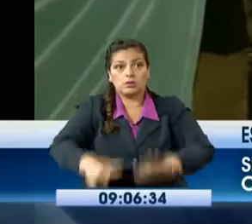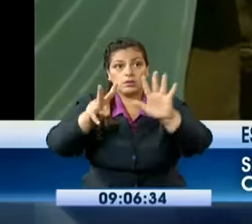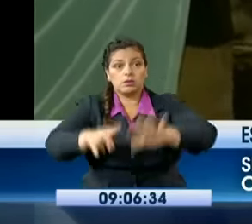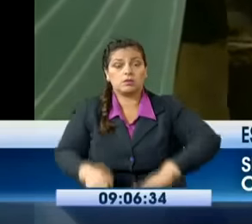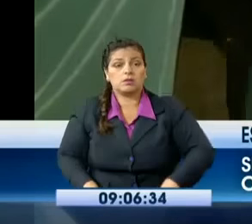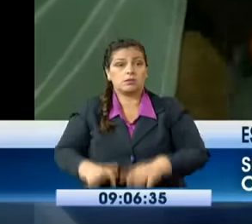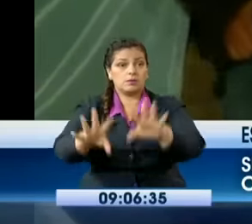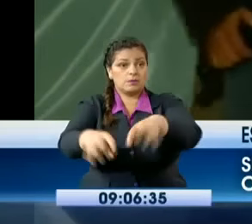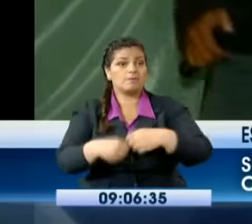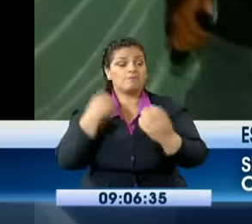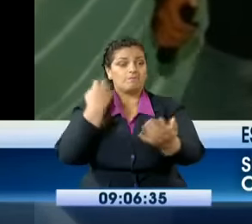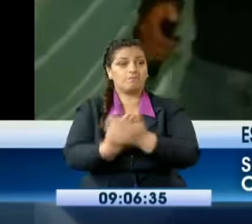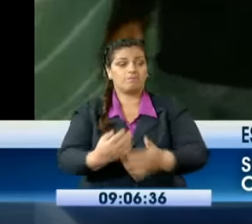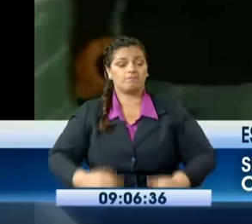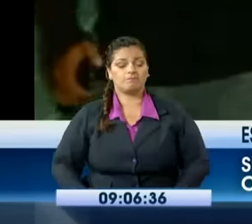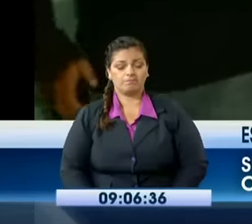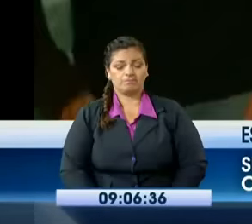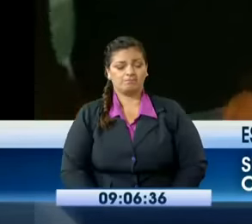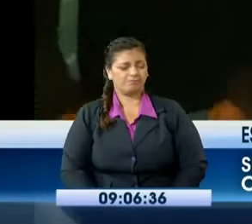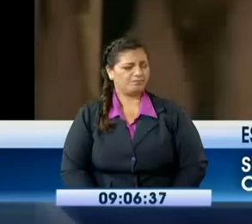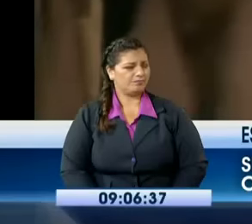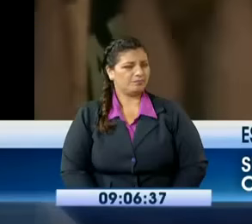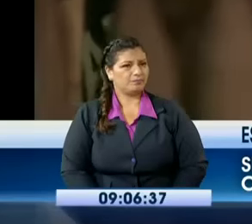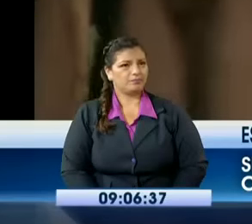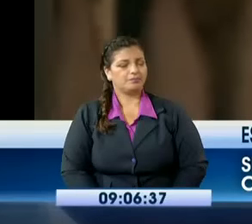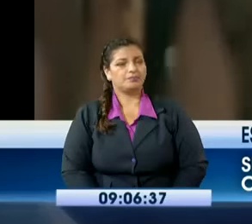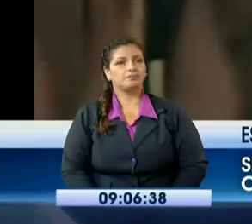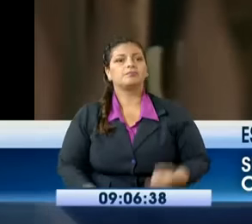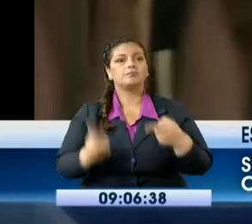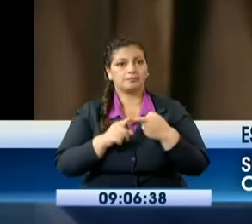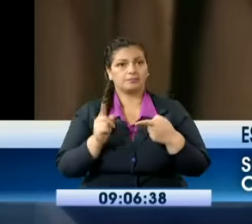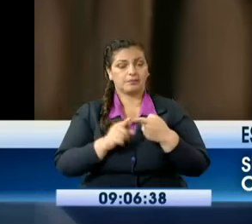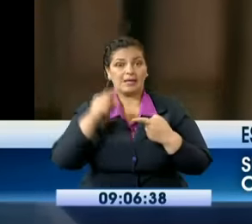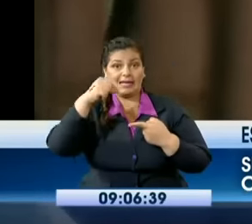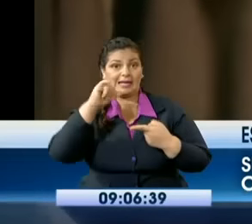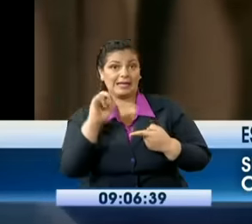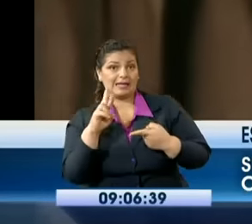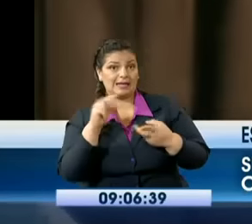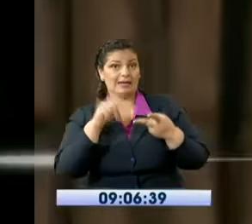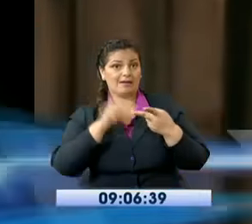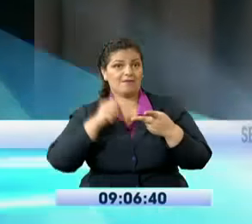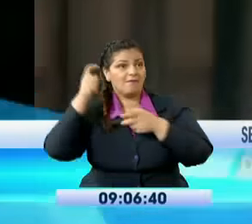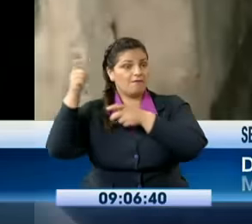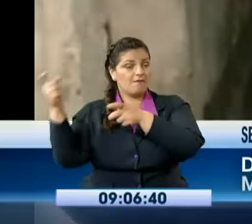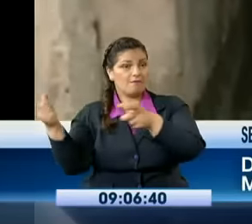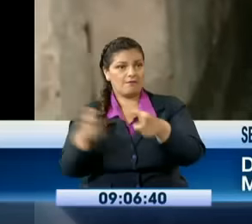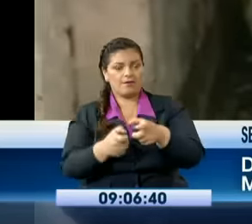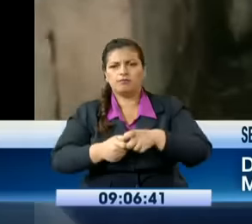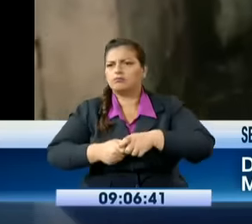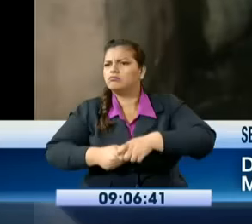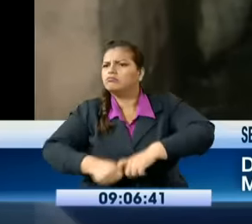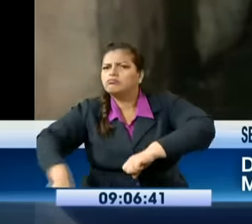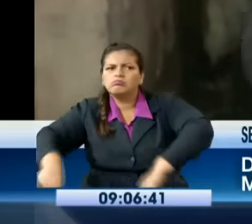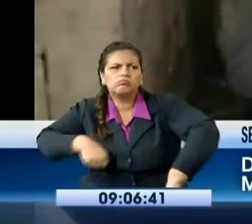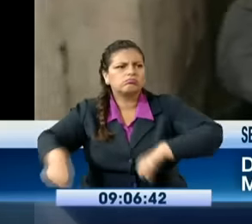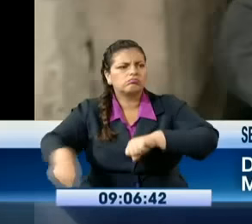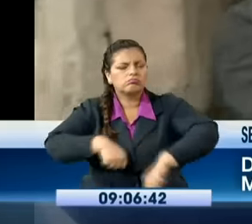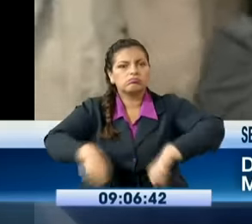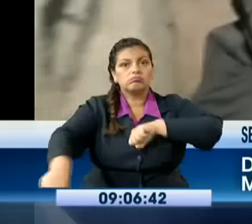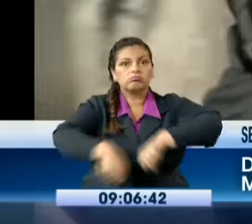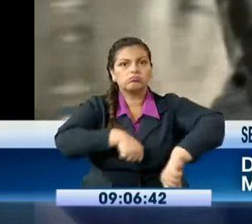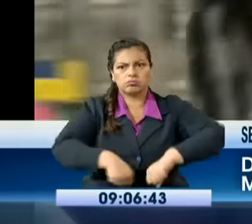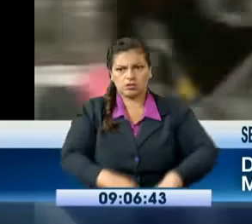en coordinación con el Grupo de Intervención y Rescate, GIR, y la Fiscalía. Se presume que los detenidos serían parte de una banda delictiva dedicada al